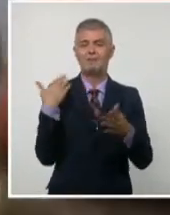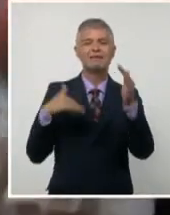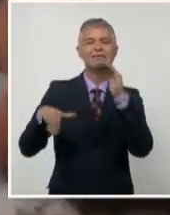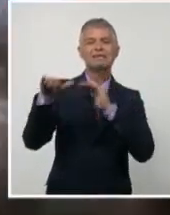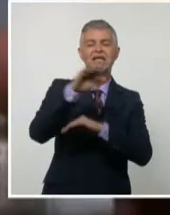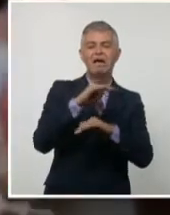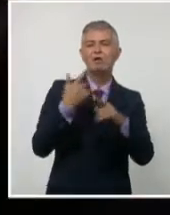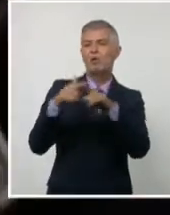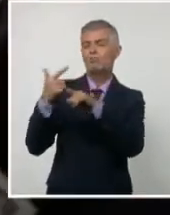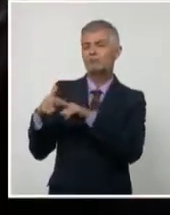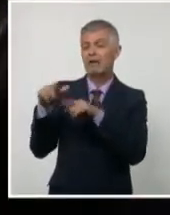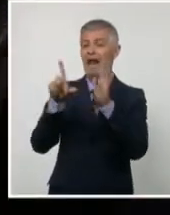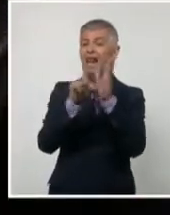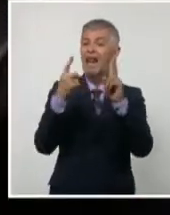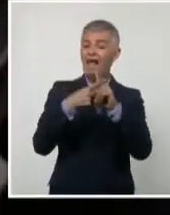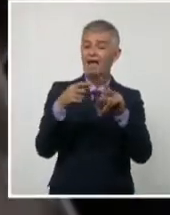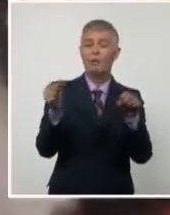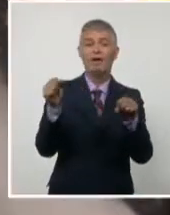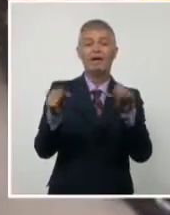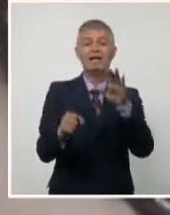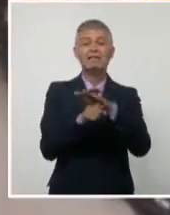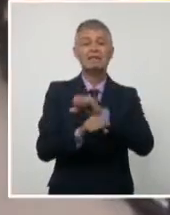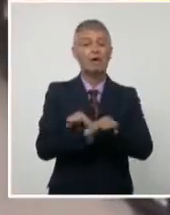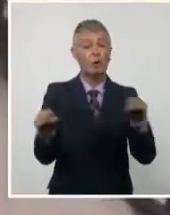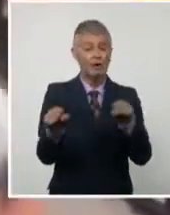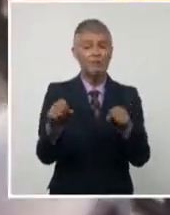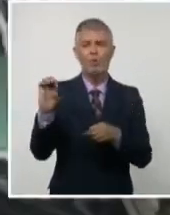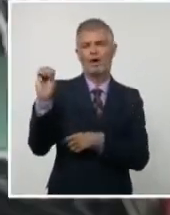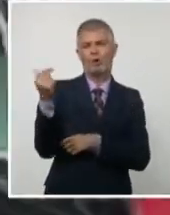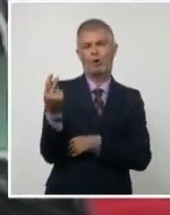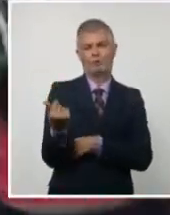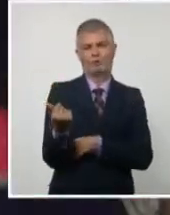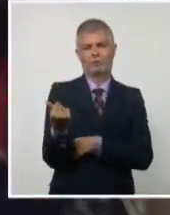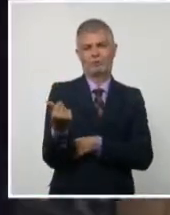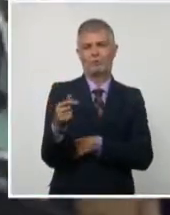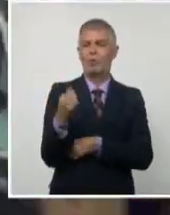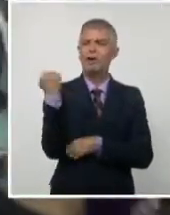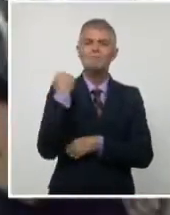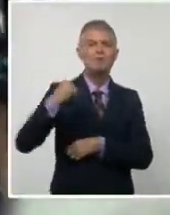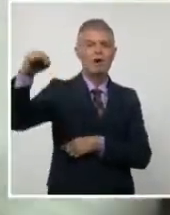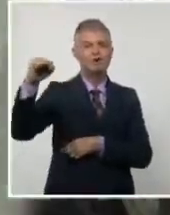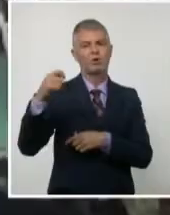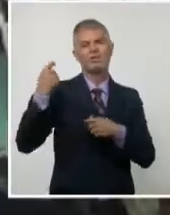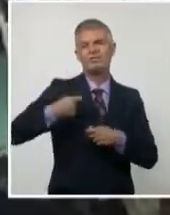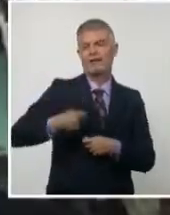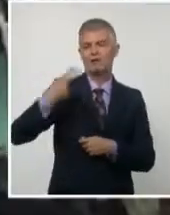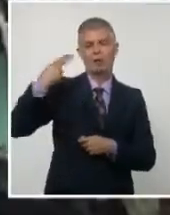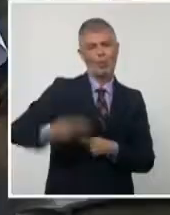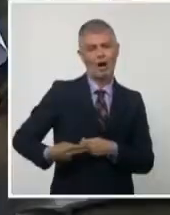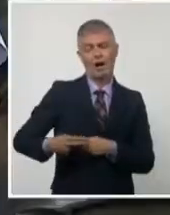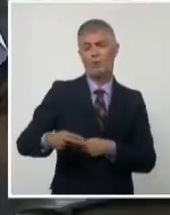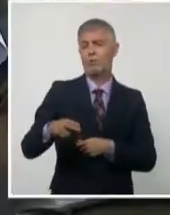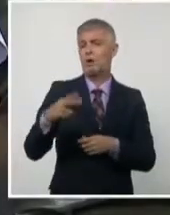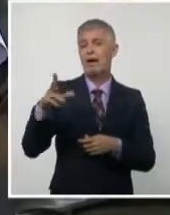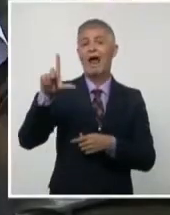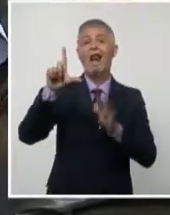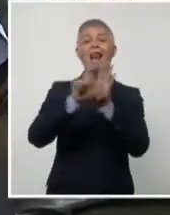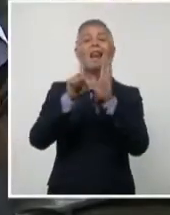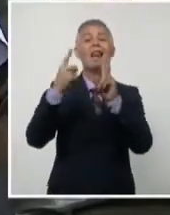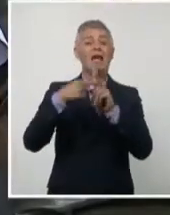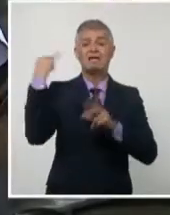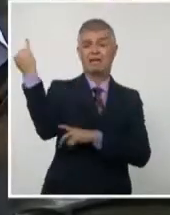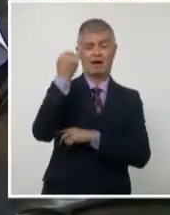calificó esta ley como terrorismo económico, además de una violación contra los derechos humanos más básicos y las leyes internacionales. Siria,